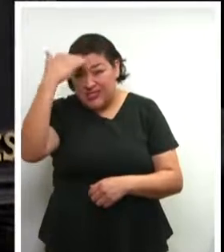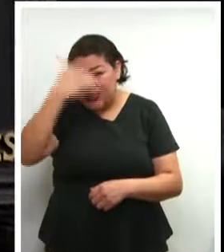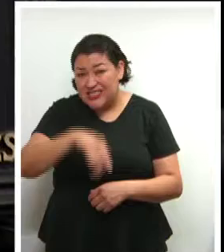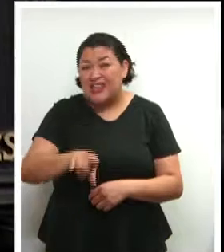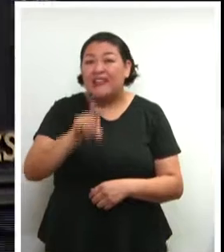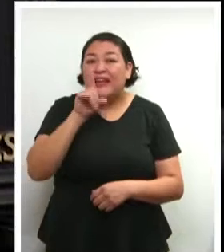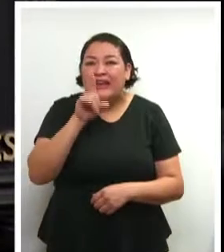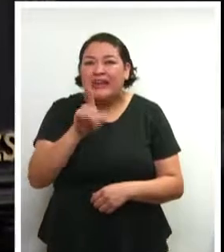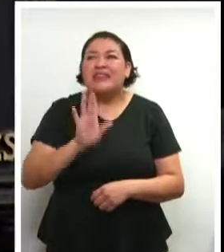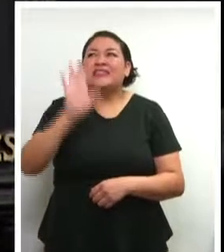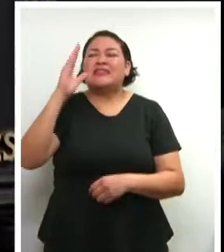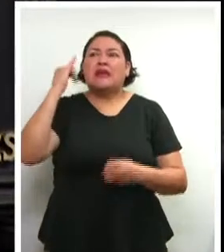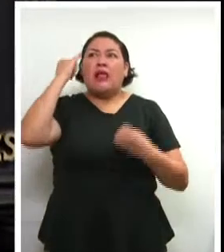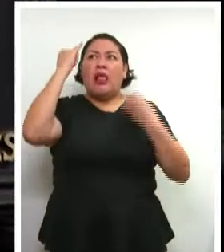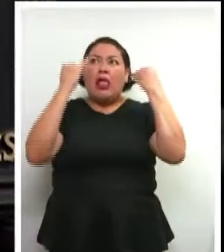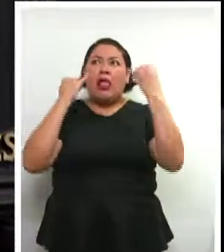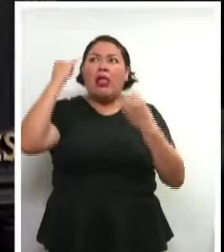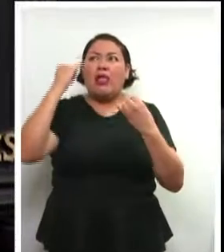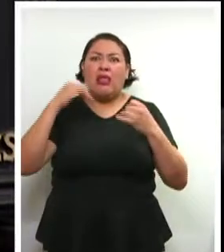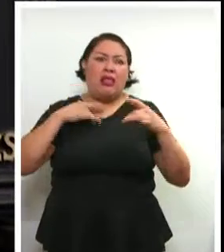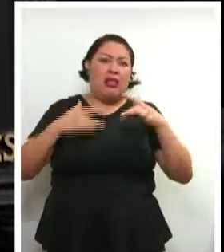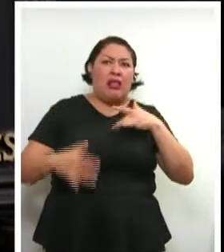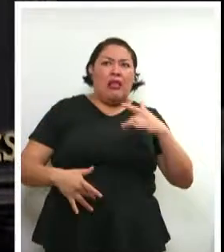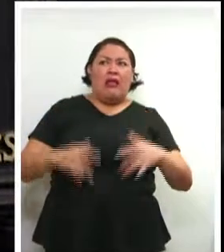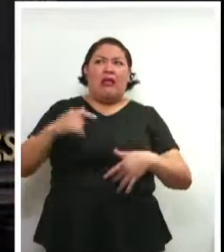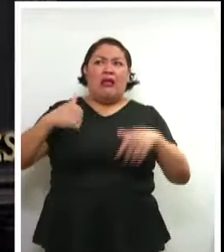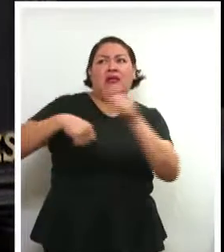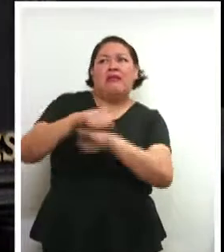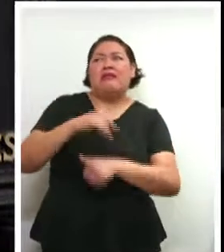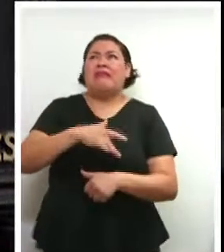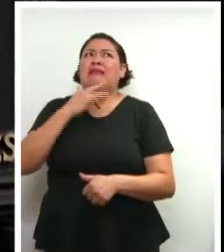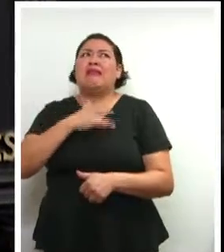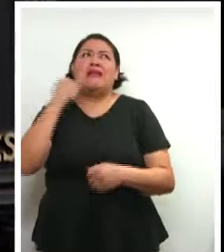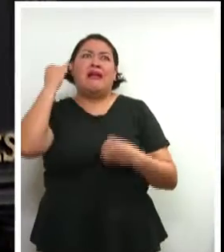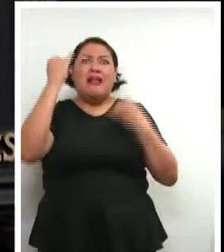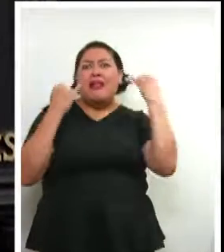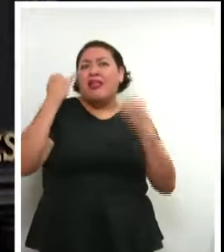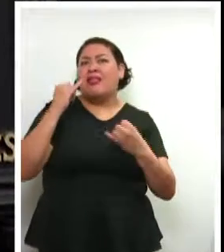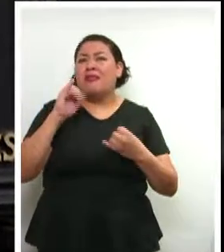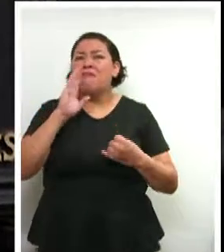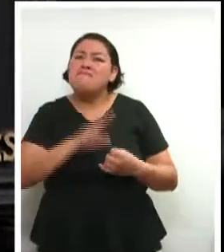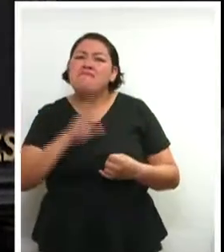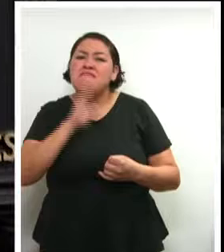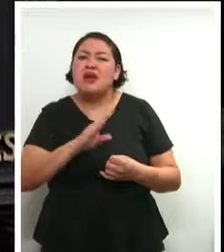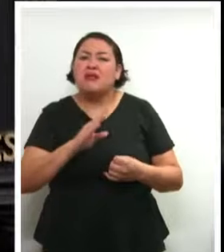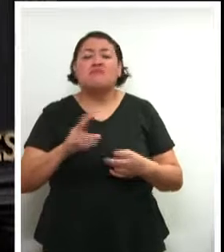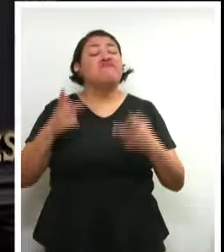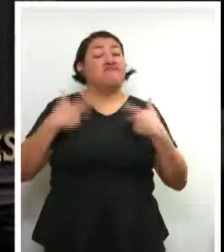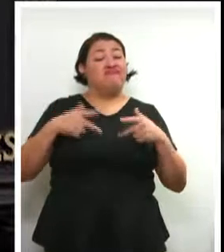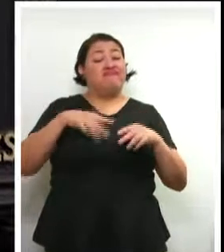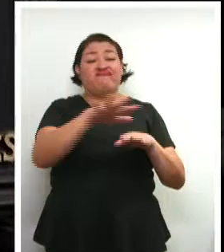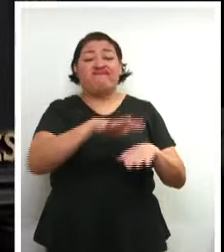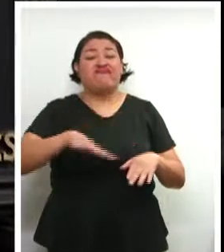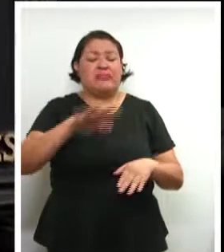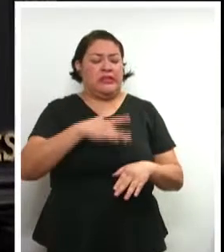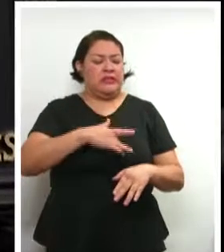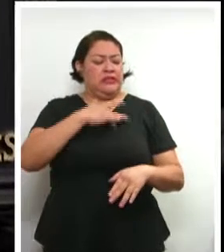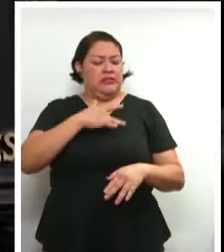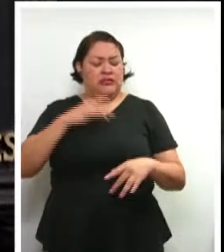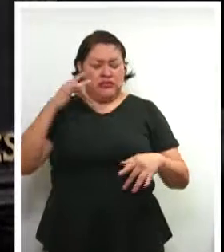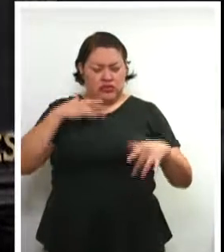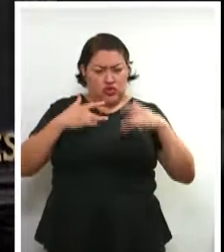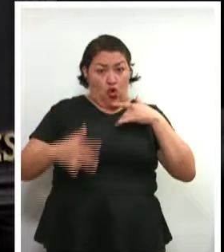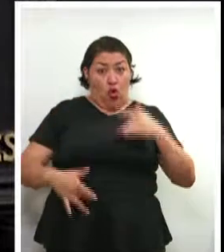tiene con tabús, nos tiene con situaciones donde la gente todavía no está acostumbrada a este tipo